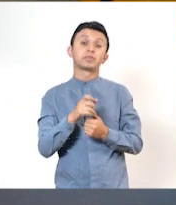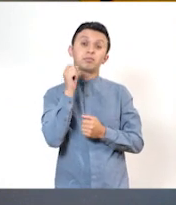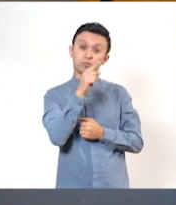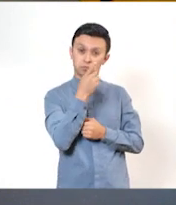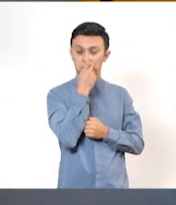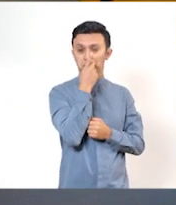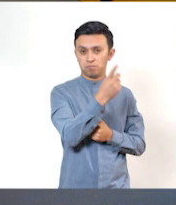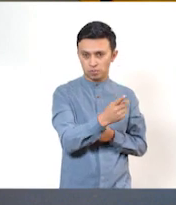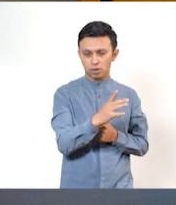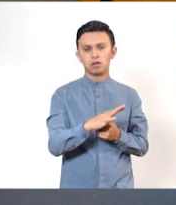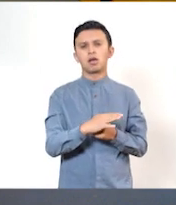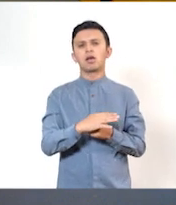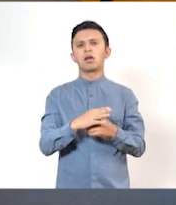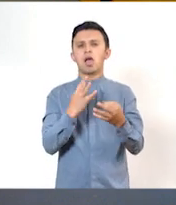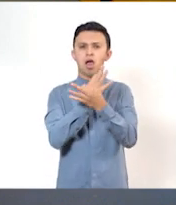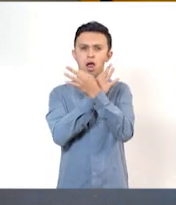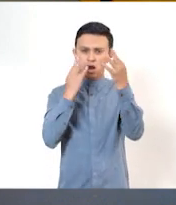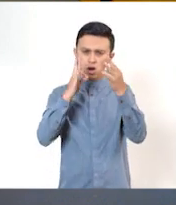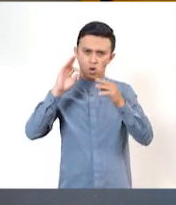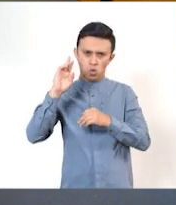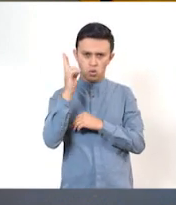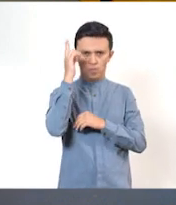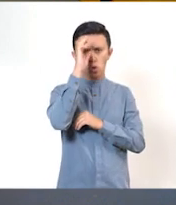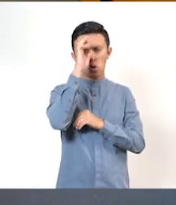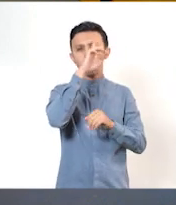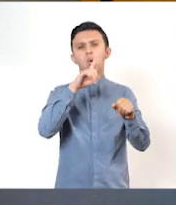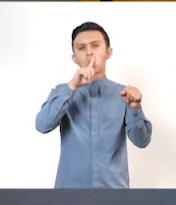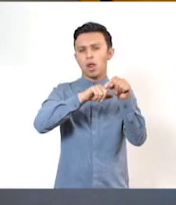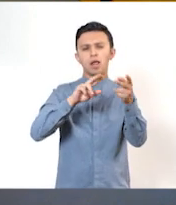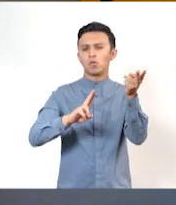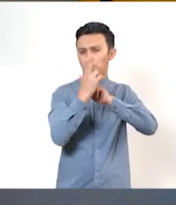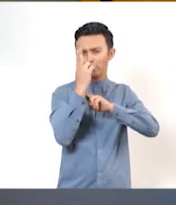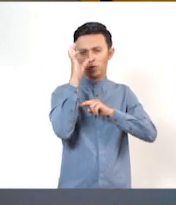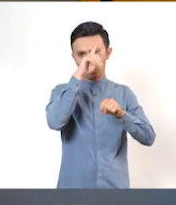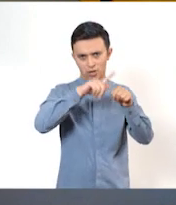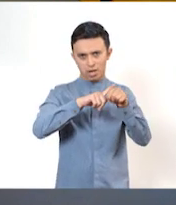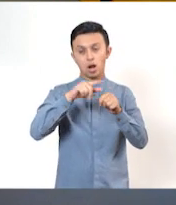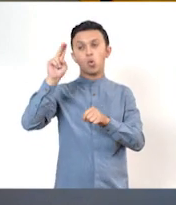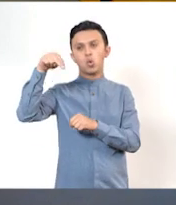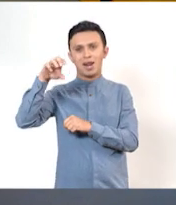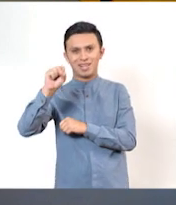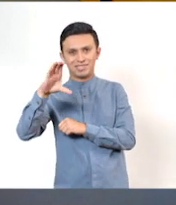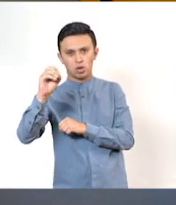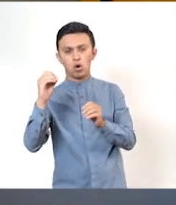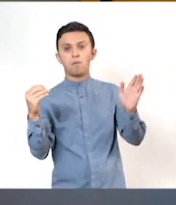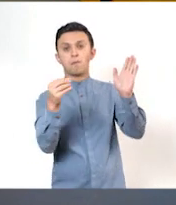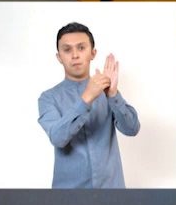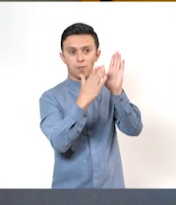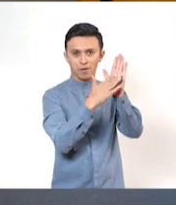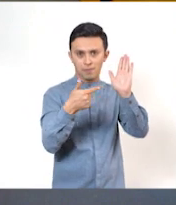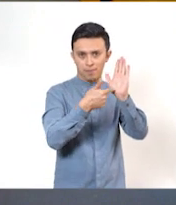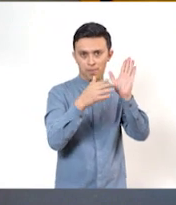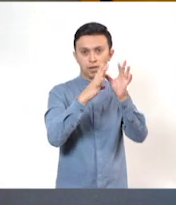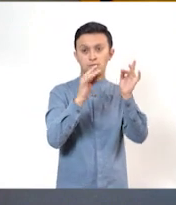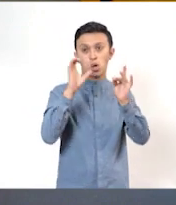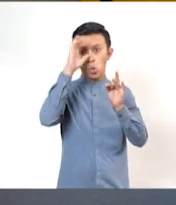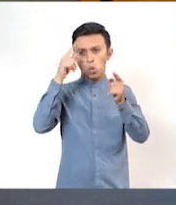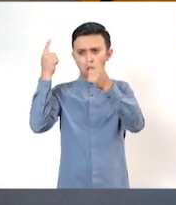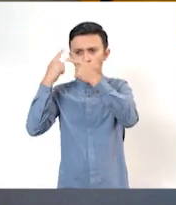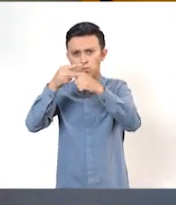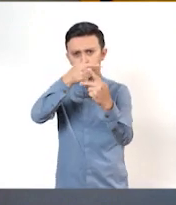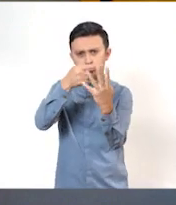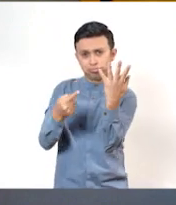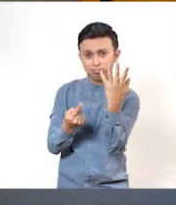dice la Declaración Universal sobre la Diversidad Cultural de la UNESCO, la diversidad cultural es para el género humano